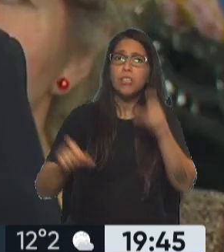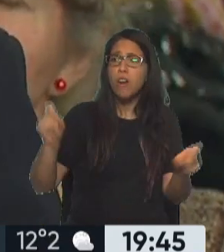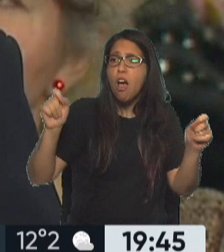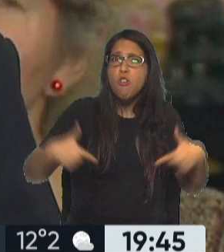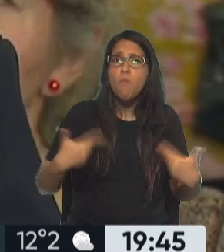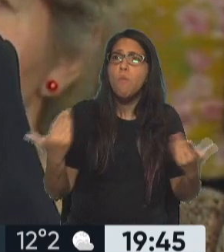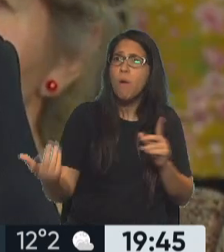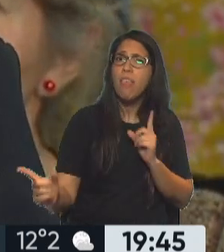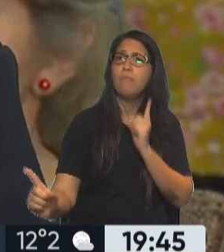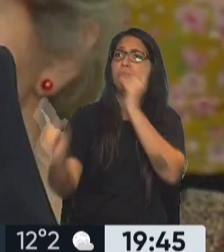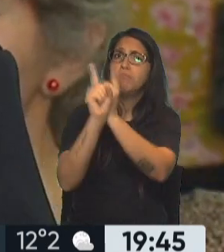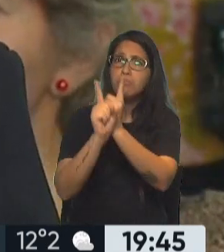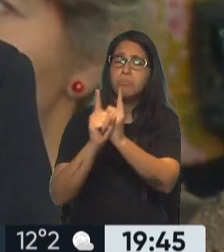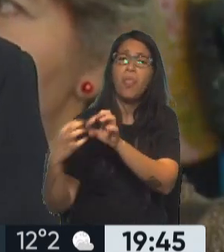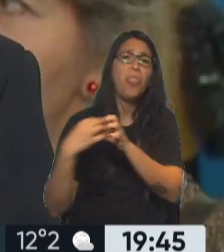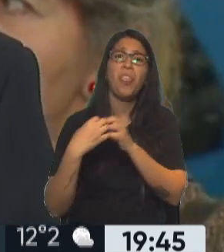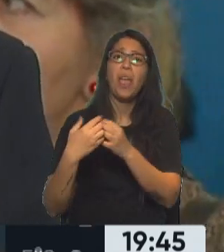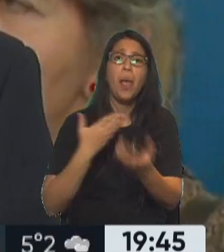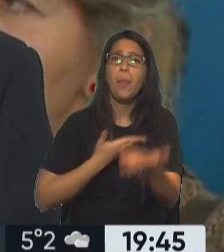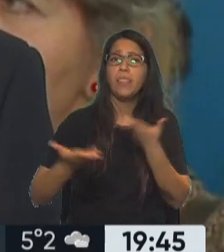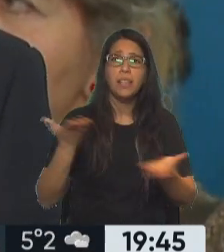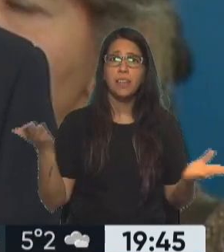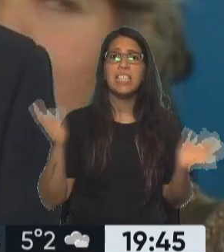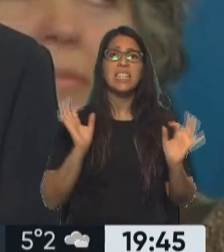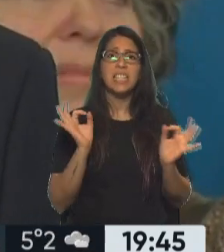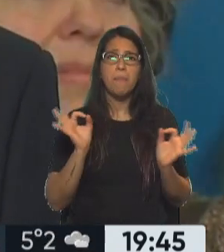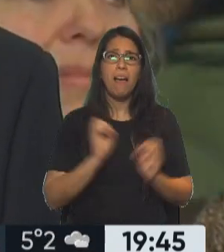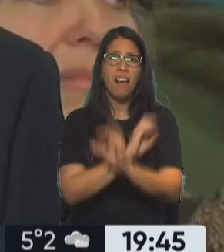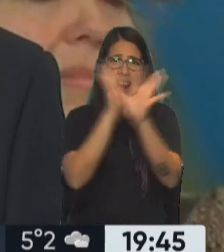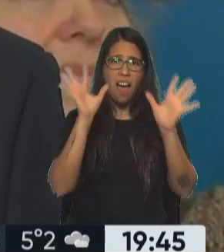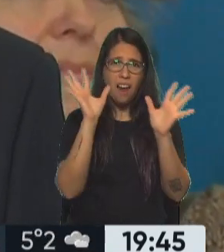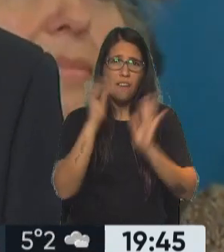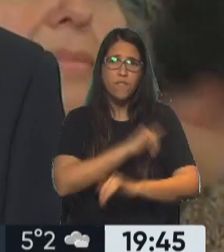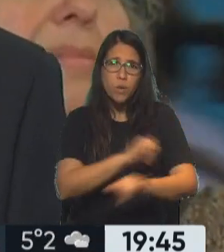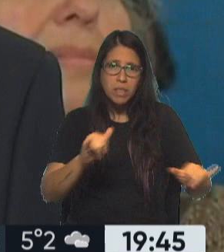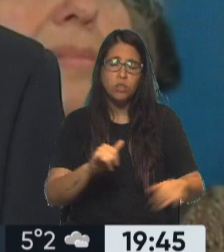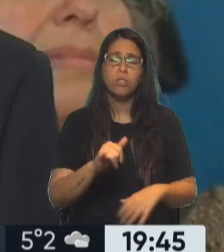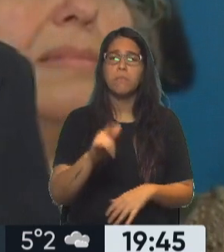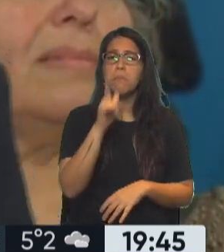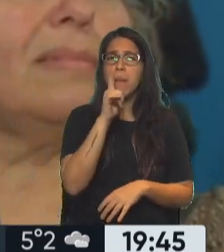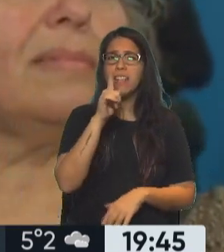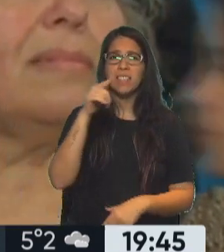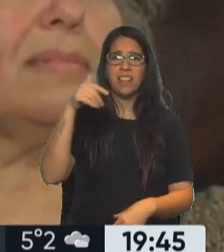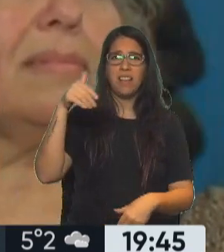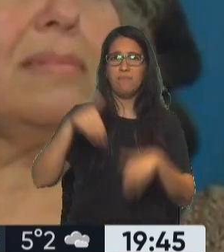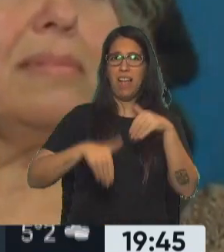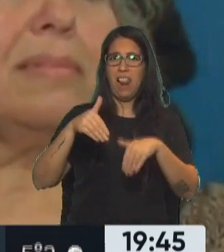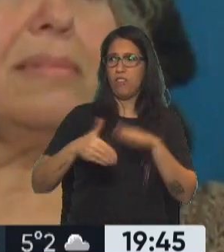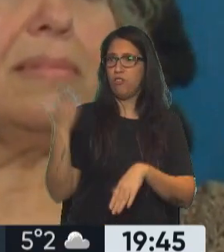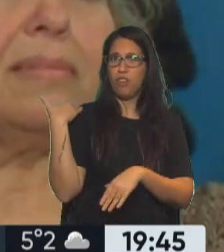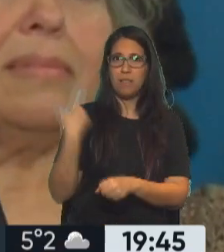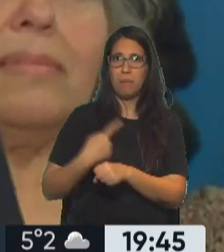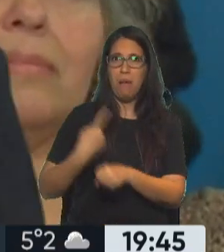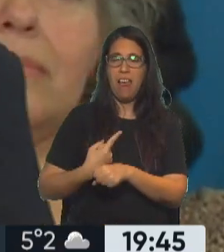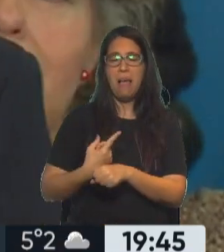que hoy ha cambiado el clima, que en el sentido de que me parece que la PASO se vivió con mucha indiferencia y